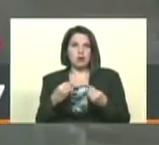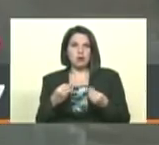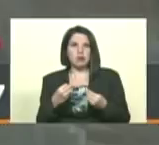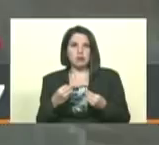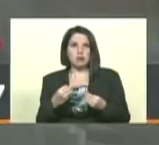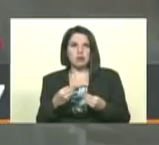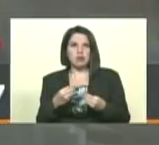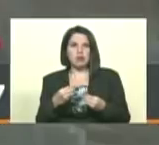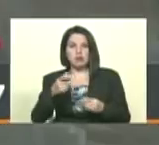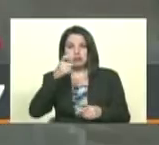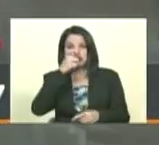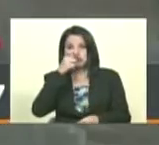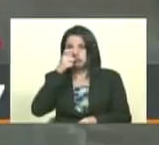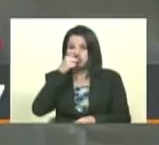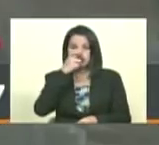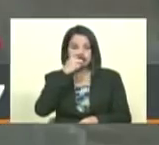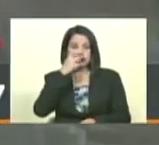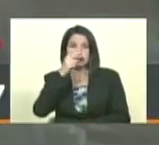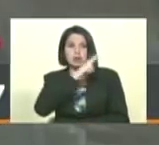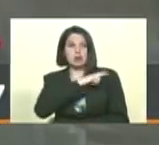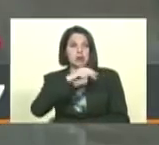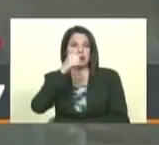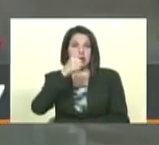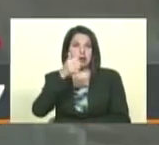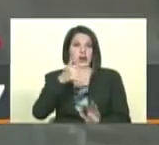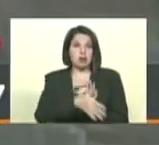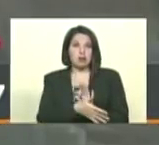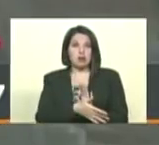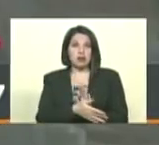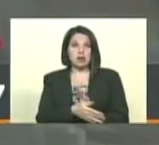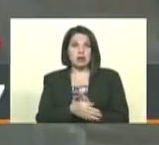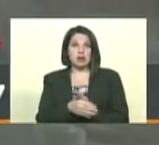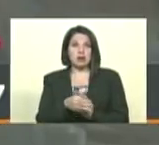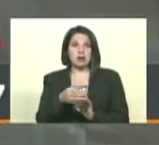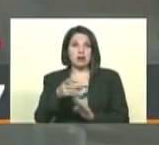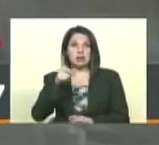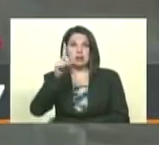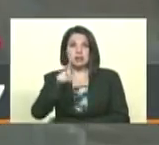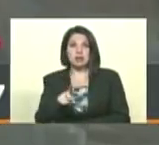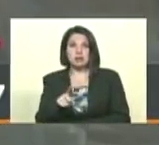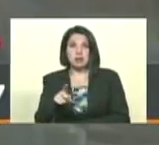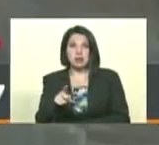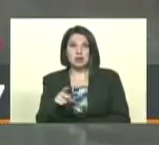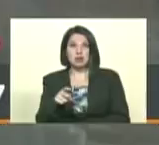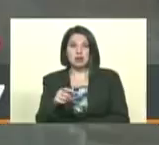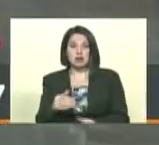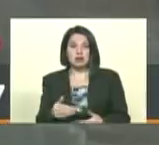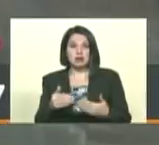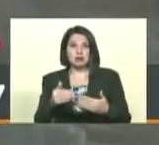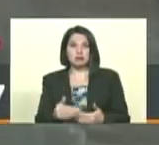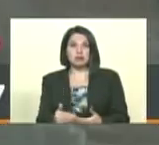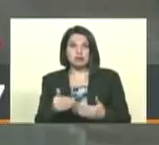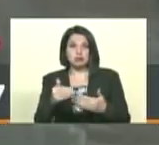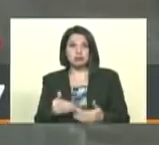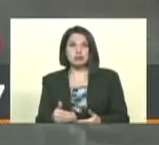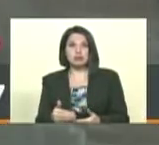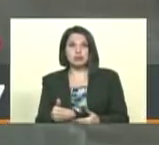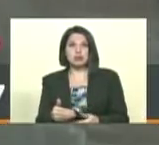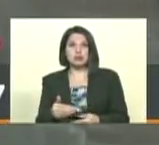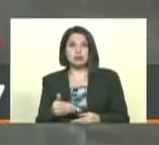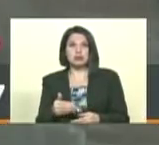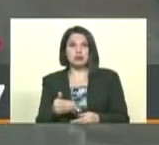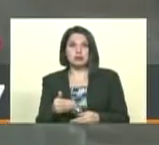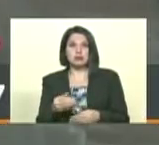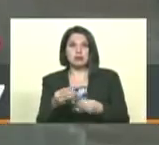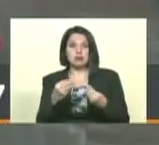las auditorías que se le hace al sistema electoral, pero también son una serie de pasos